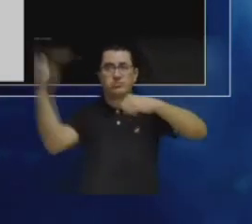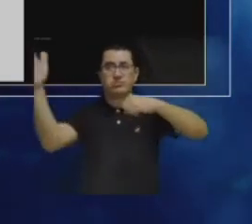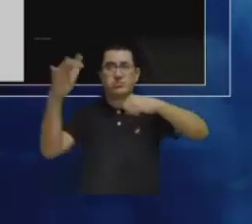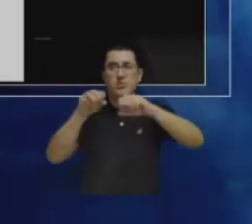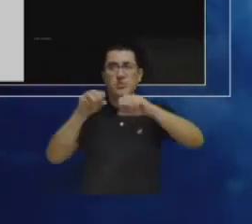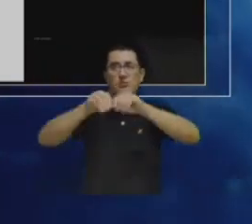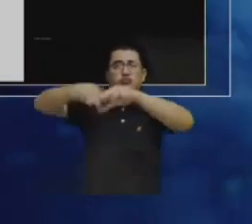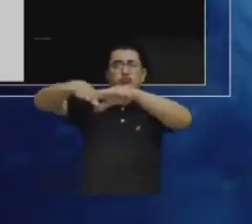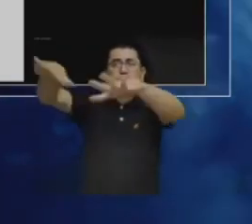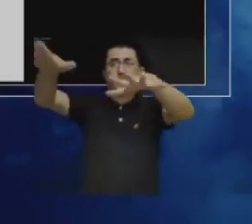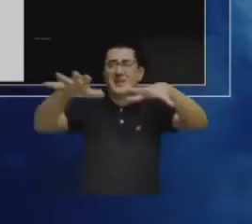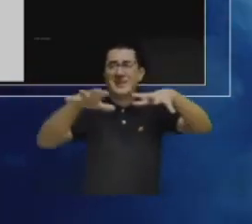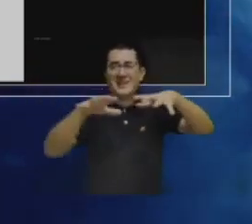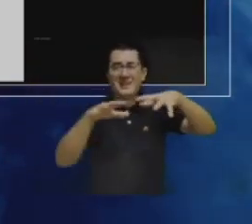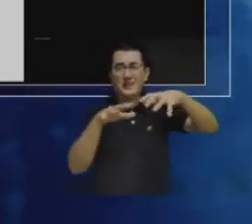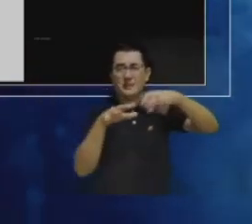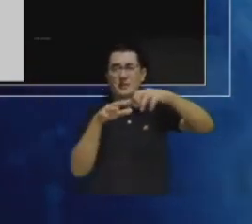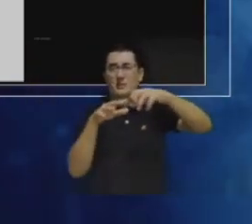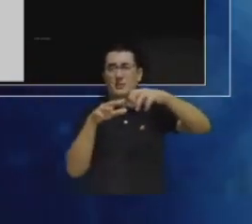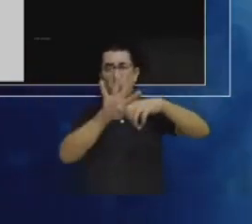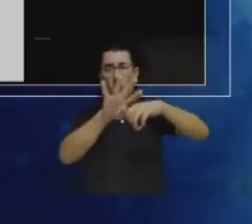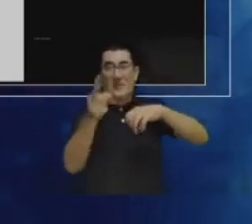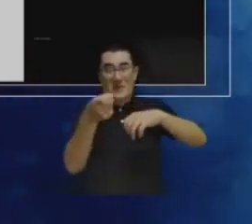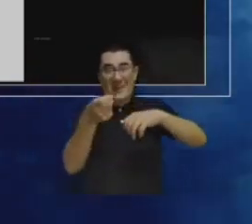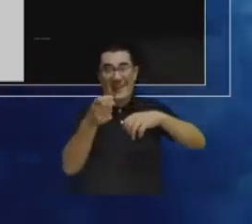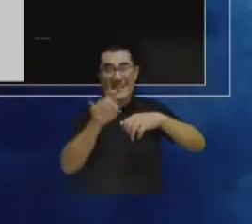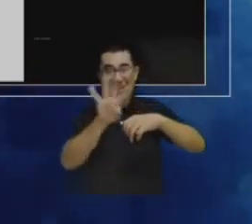que lo que pasó en 4G. Según Bloomberg,